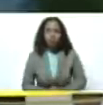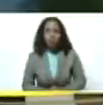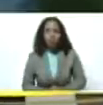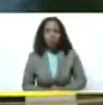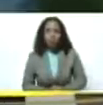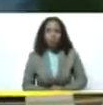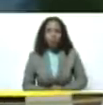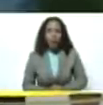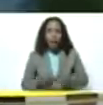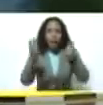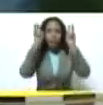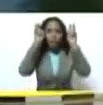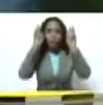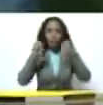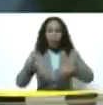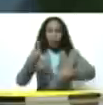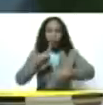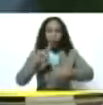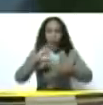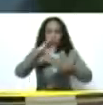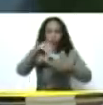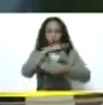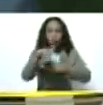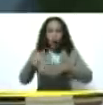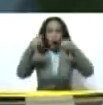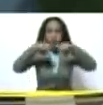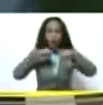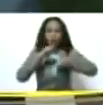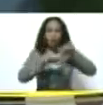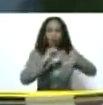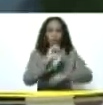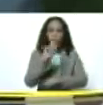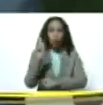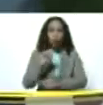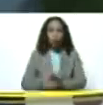de la doctrina latinoamericanista caribeña aquí en el siglo XXI.